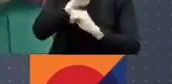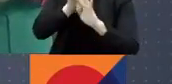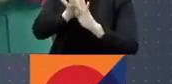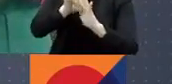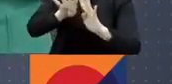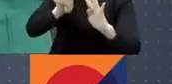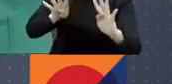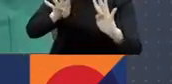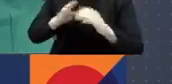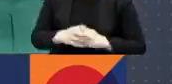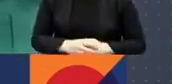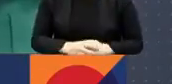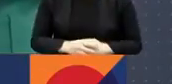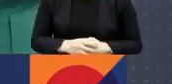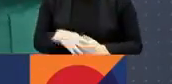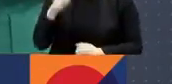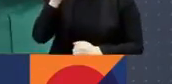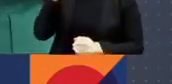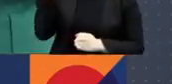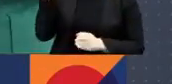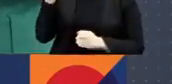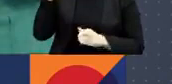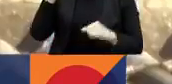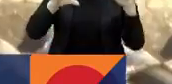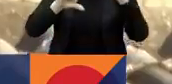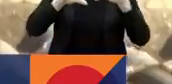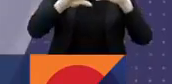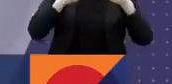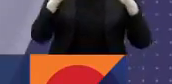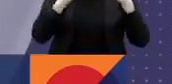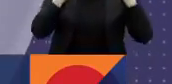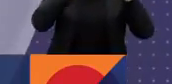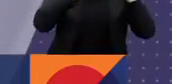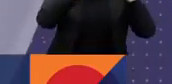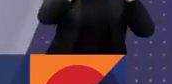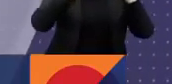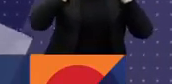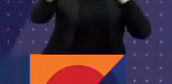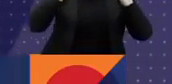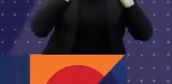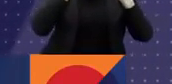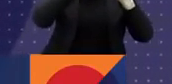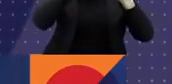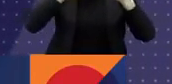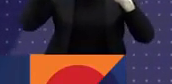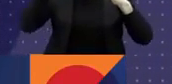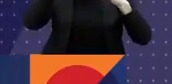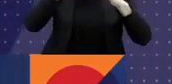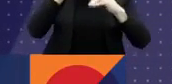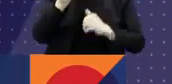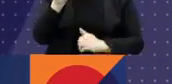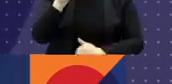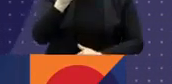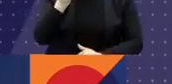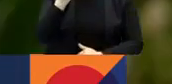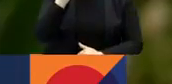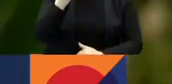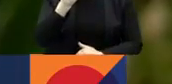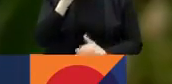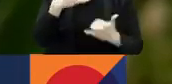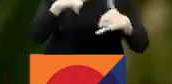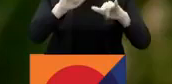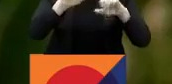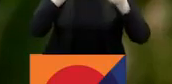Prohibida la importación y exportación de asbesto en Colombia. Gobierno expidió decreto que reglamenta la ley Ana Cecilia Niño, la